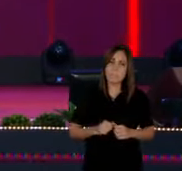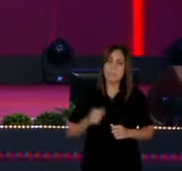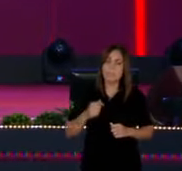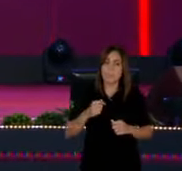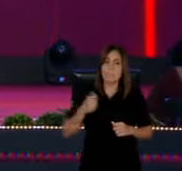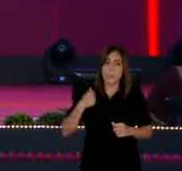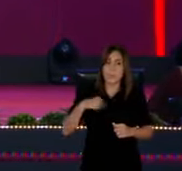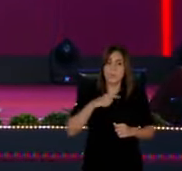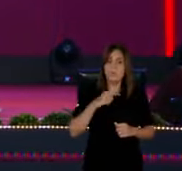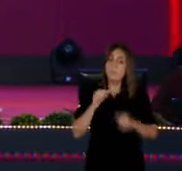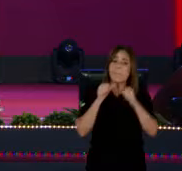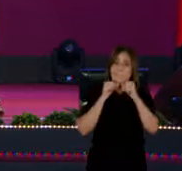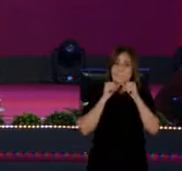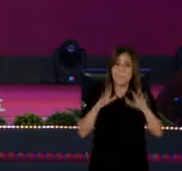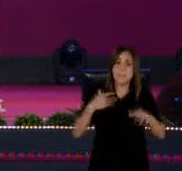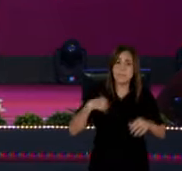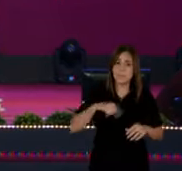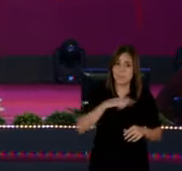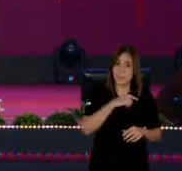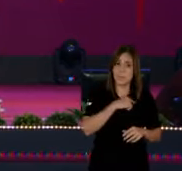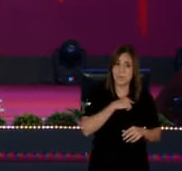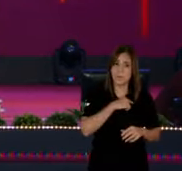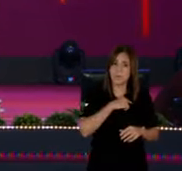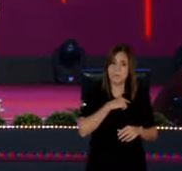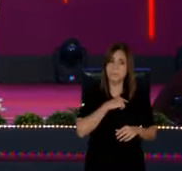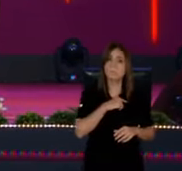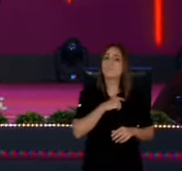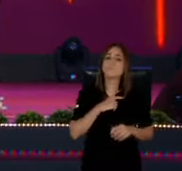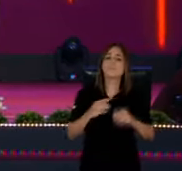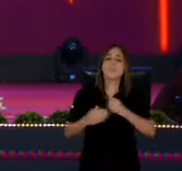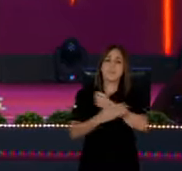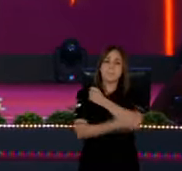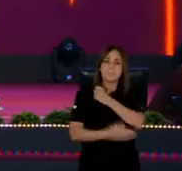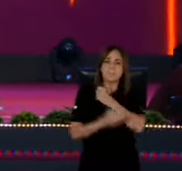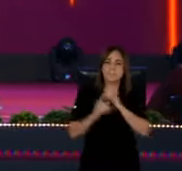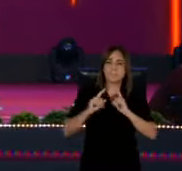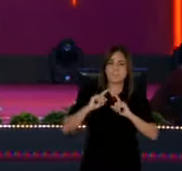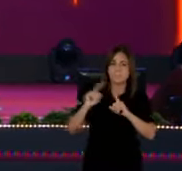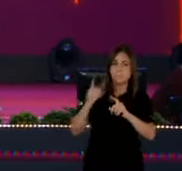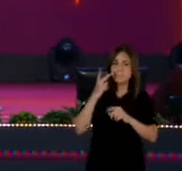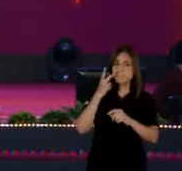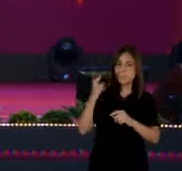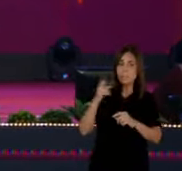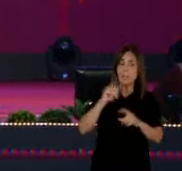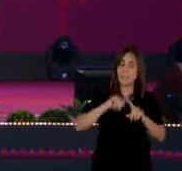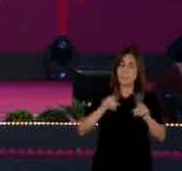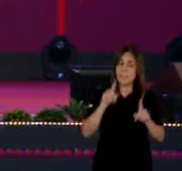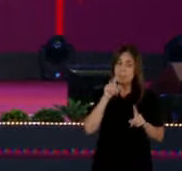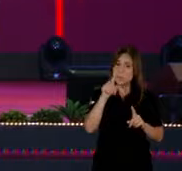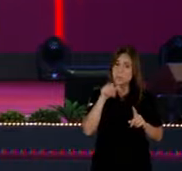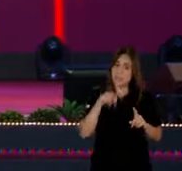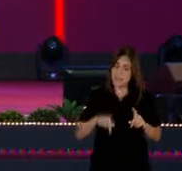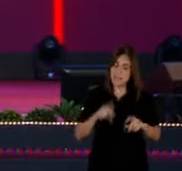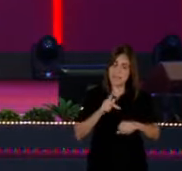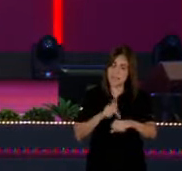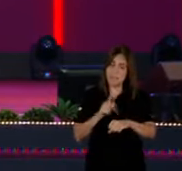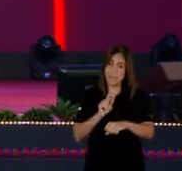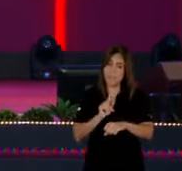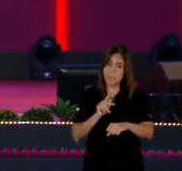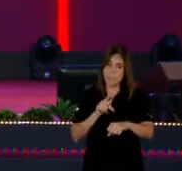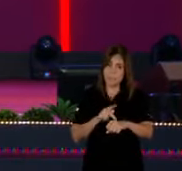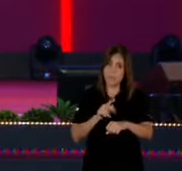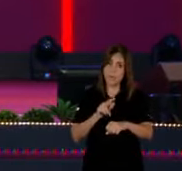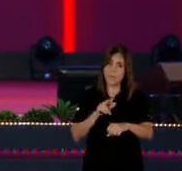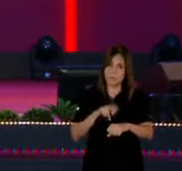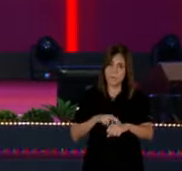medios, plataformas, CTNI, a las naciones. Pero usted que está en Puerto Rico, reciba el mayor beneficio